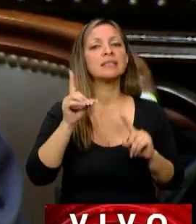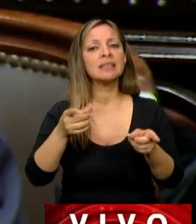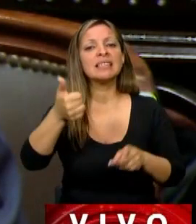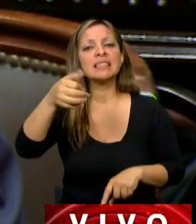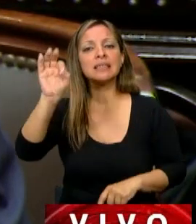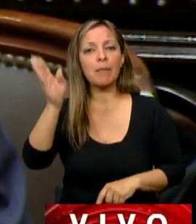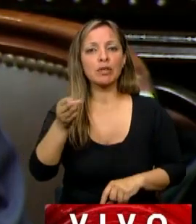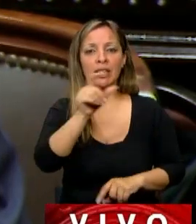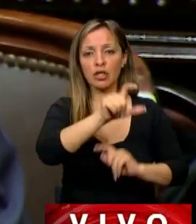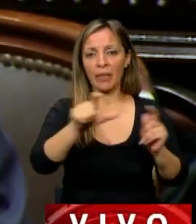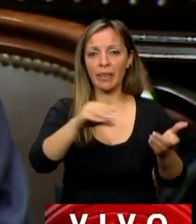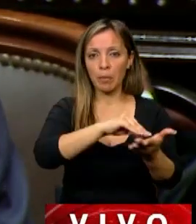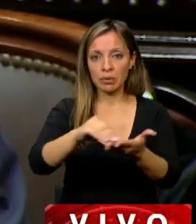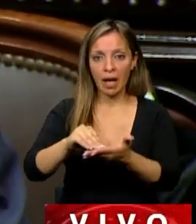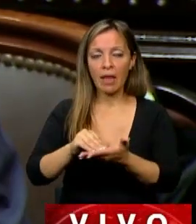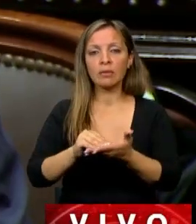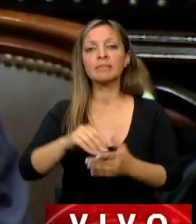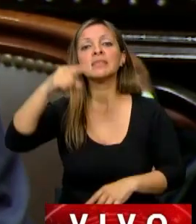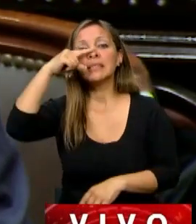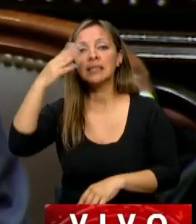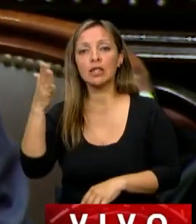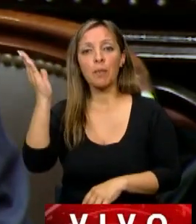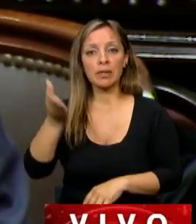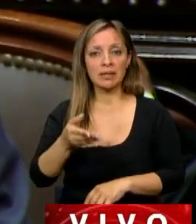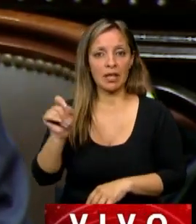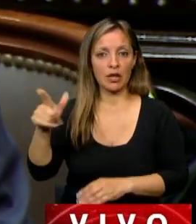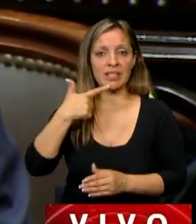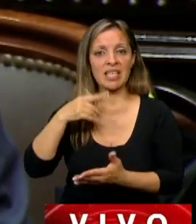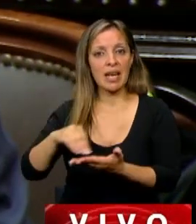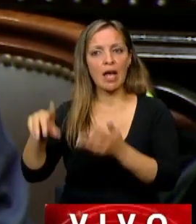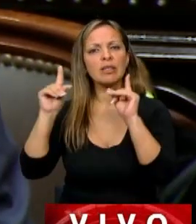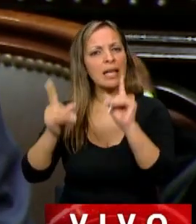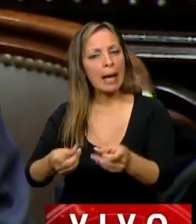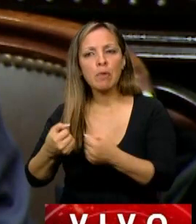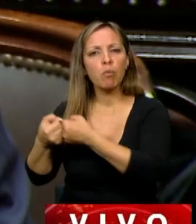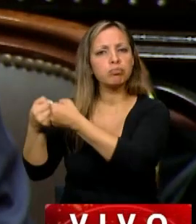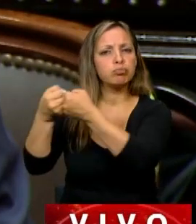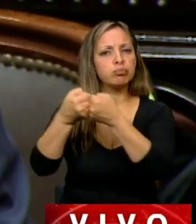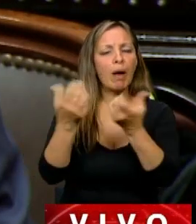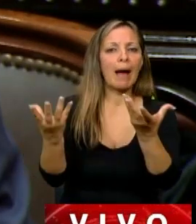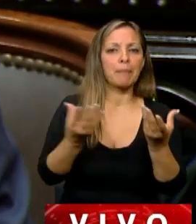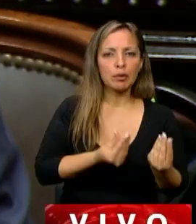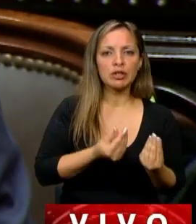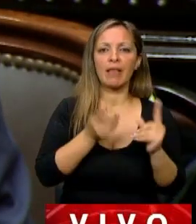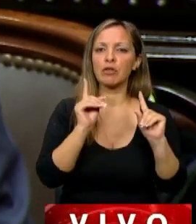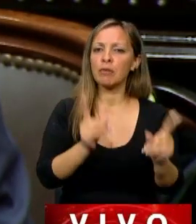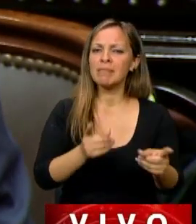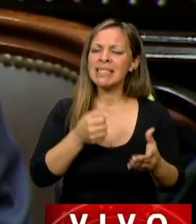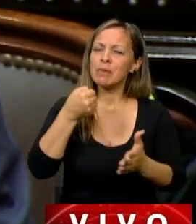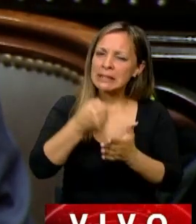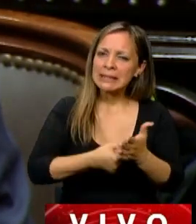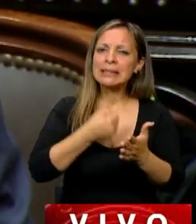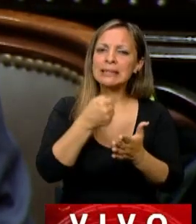Cámara de Diputados, de más del 75% del Senado acompañando aquella